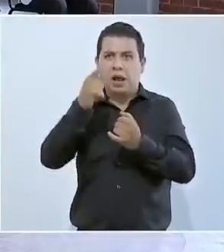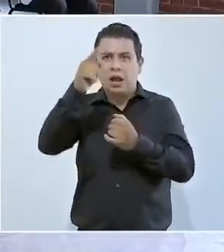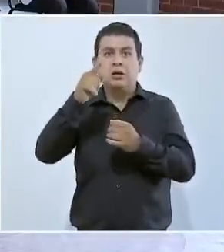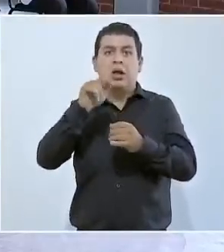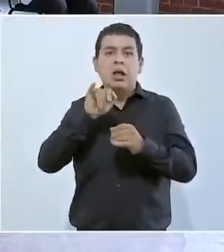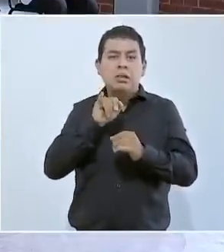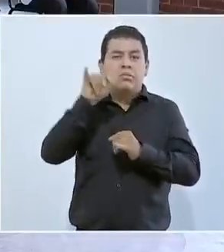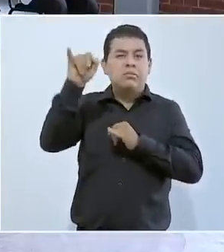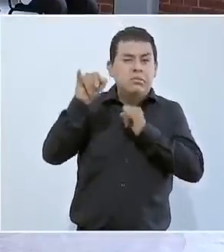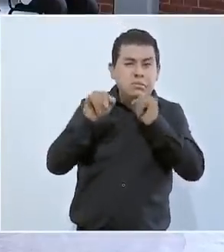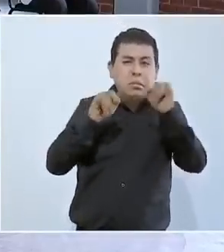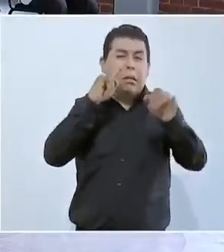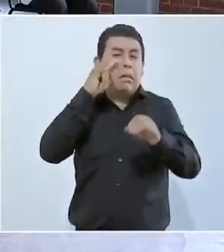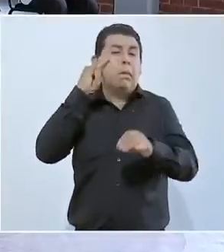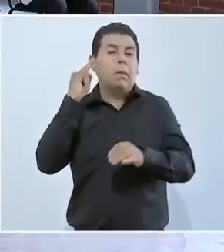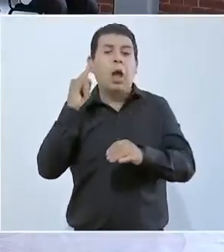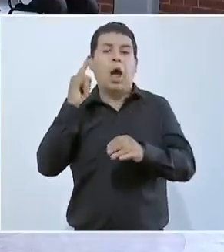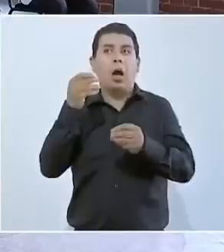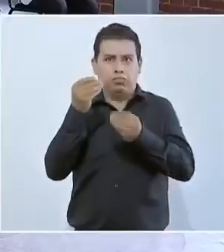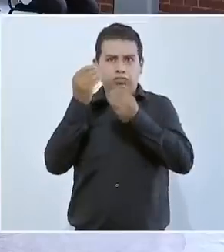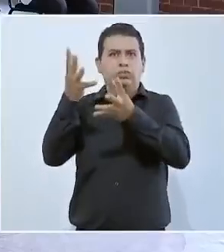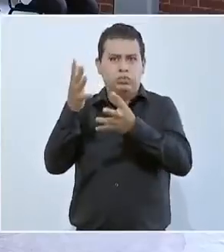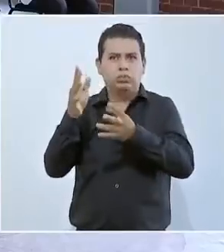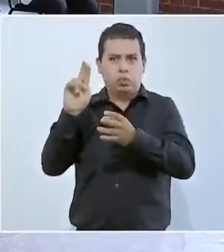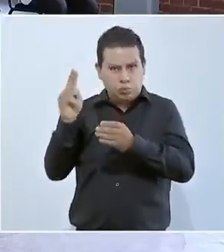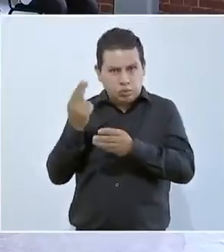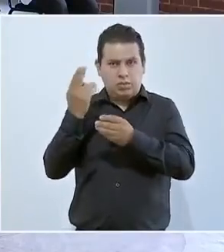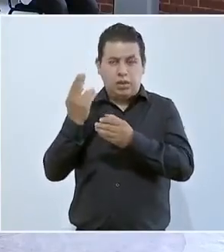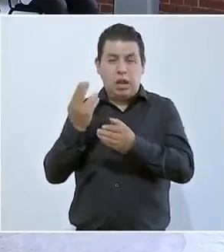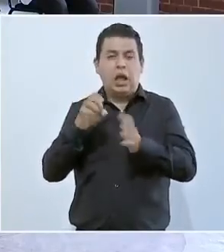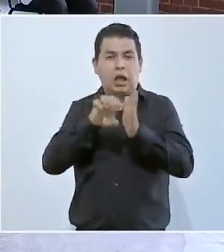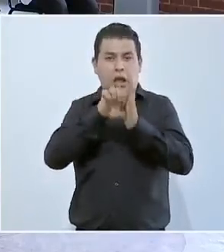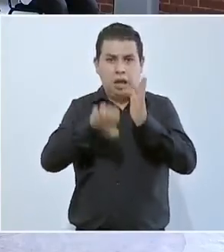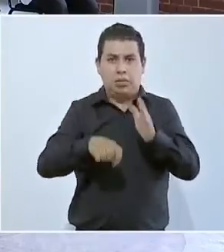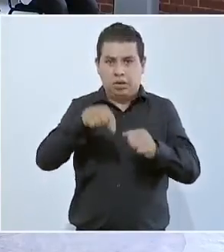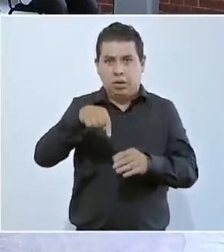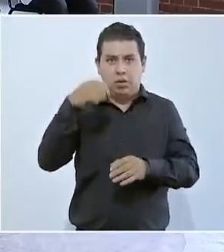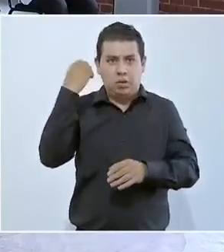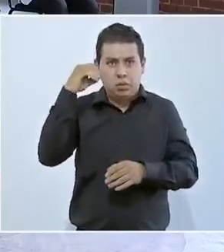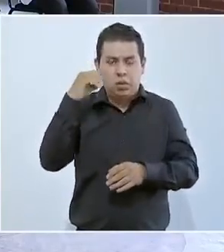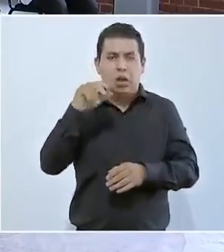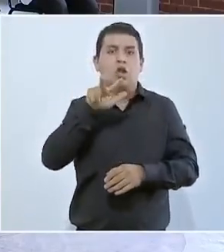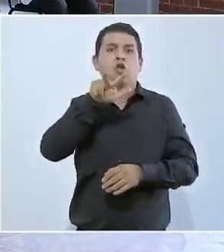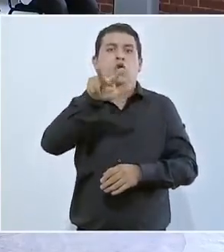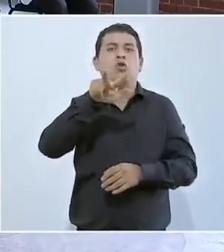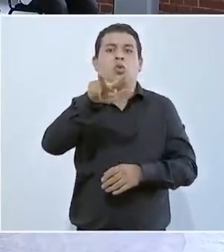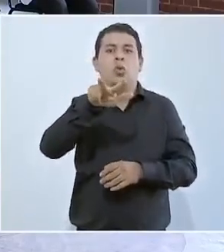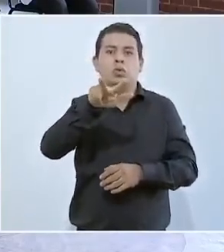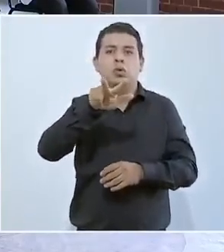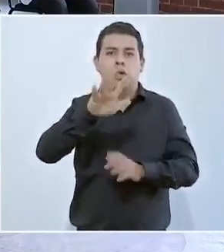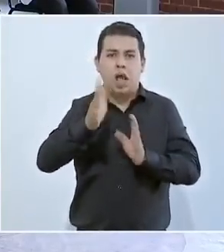apartadas. Aquí en Oaxaca son